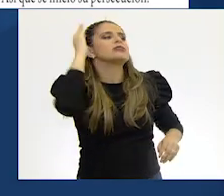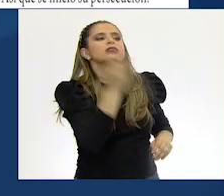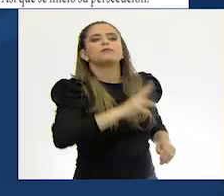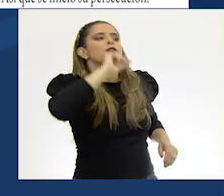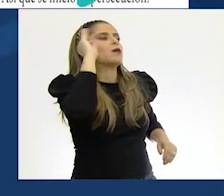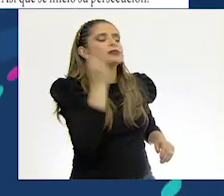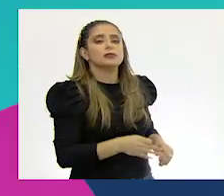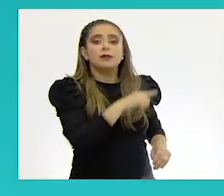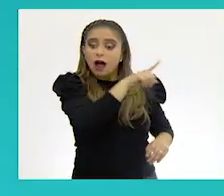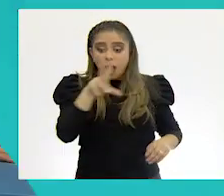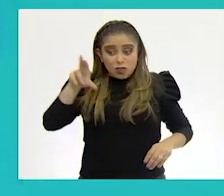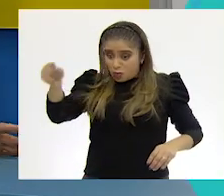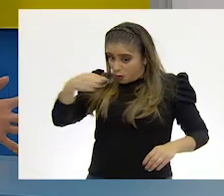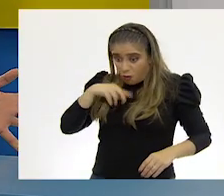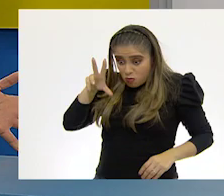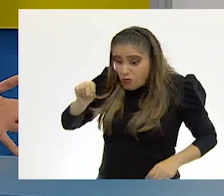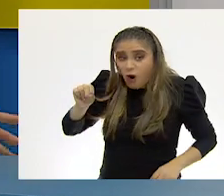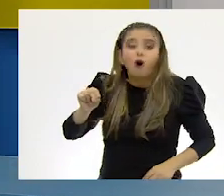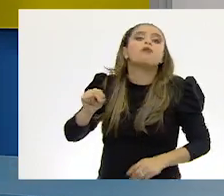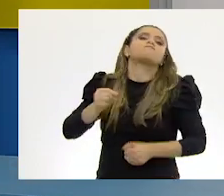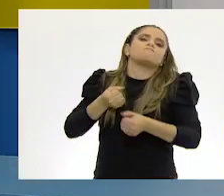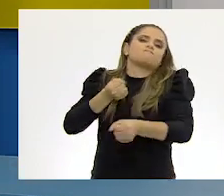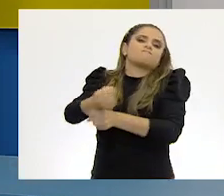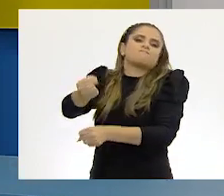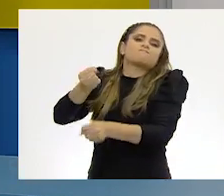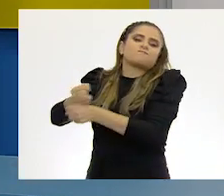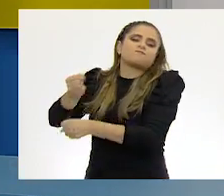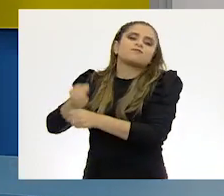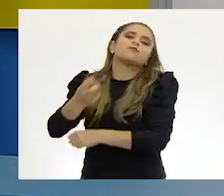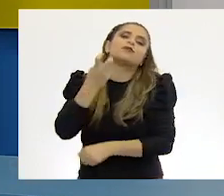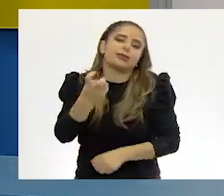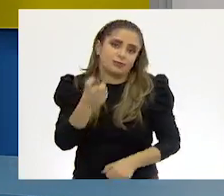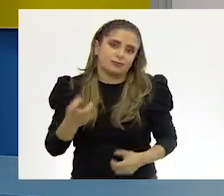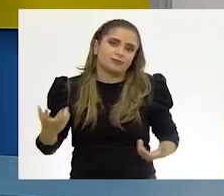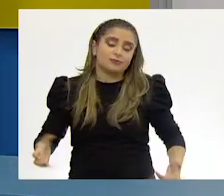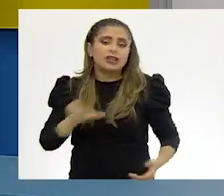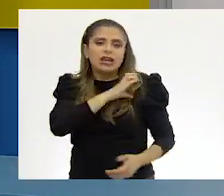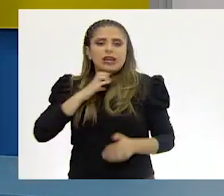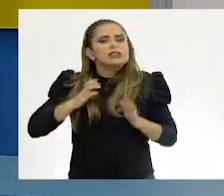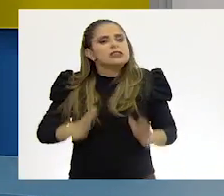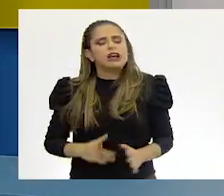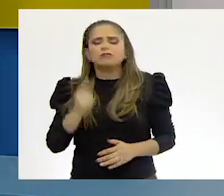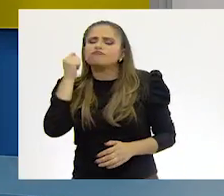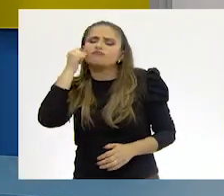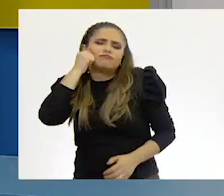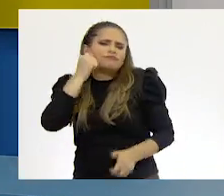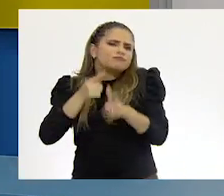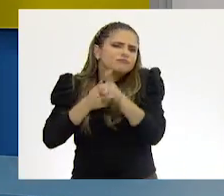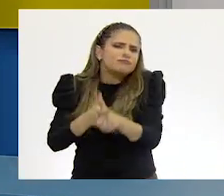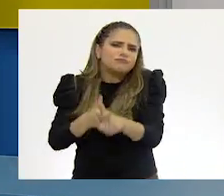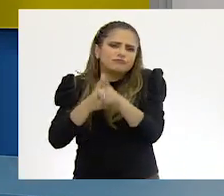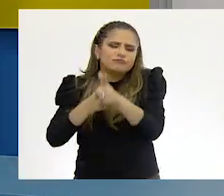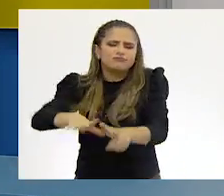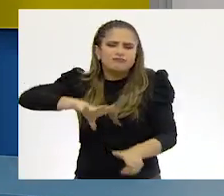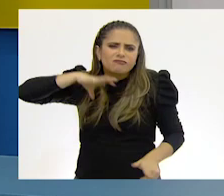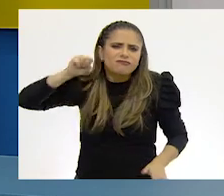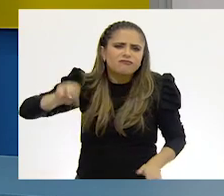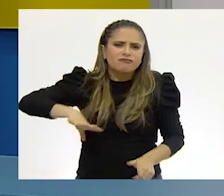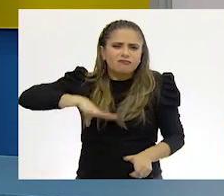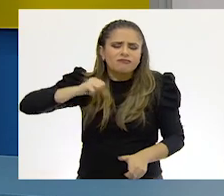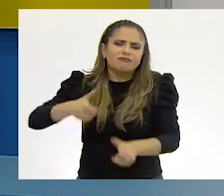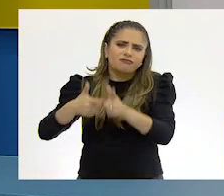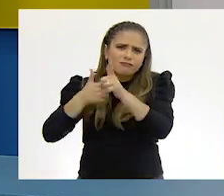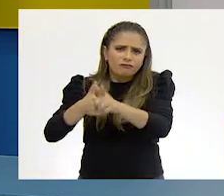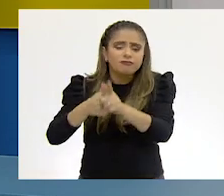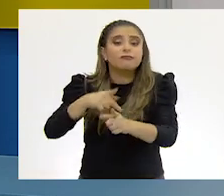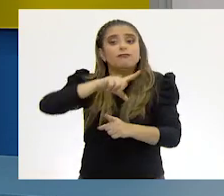la persecución. Claro, pero el cristianismo siguió avanzando. Incluso surgieron otras